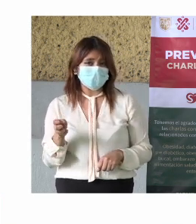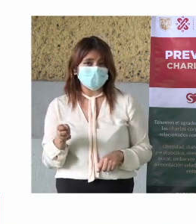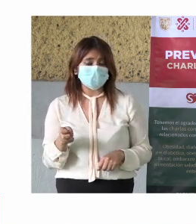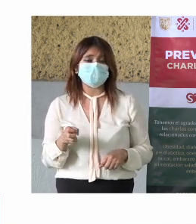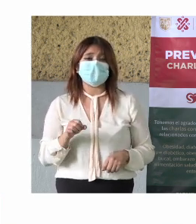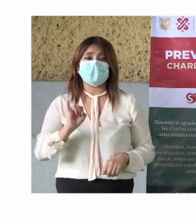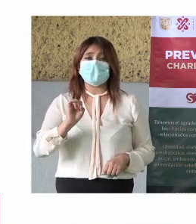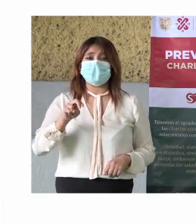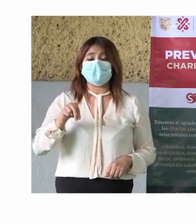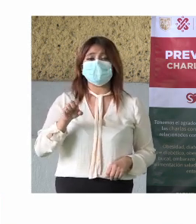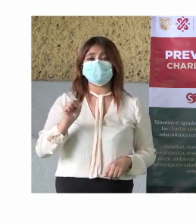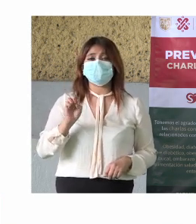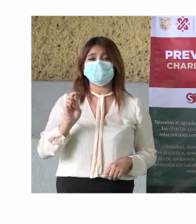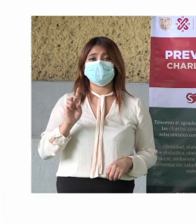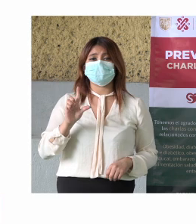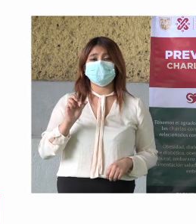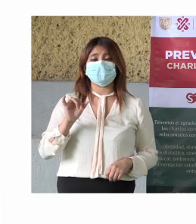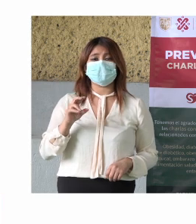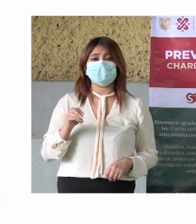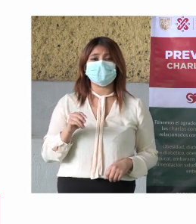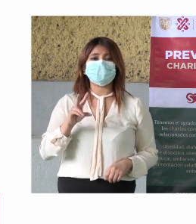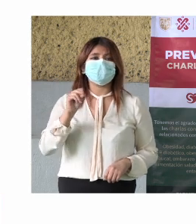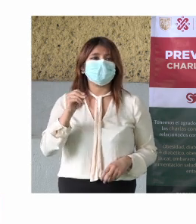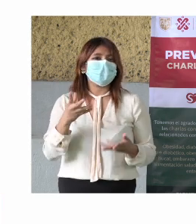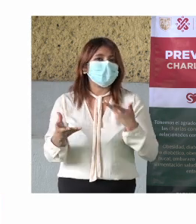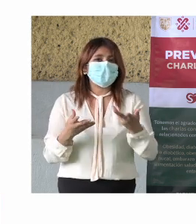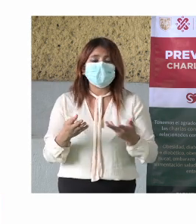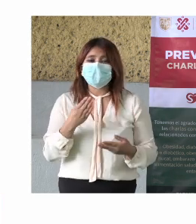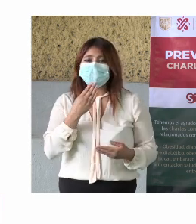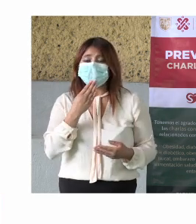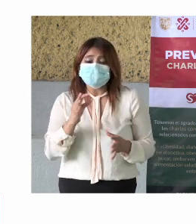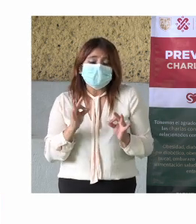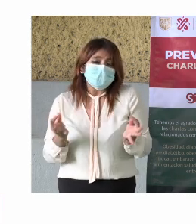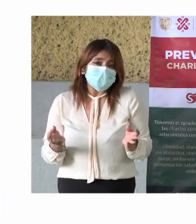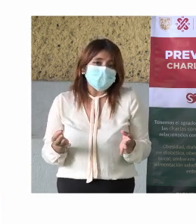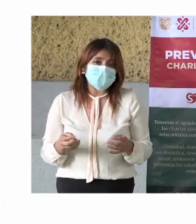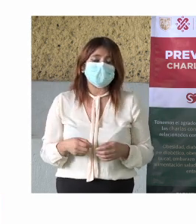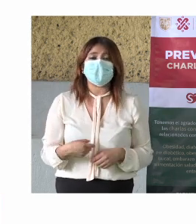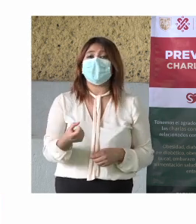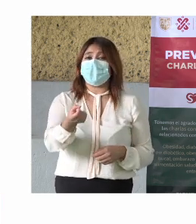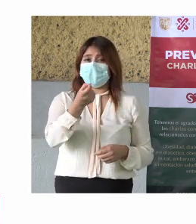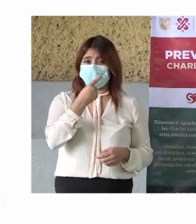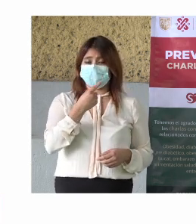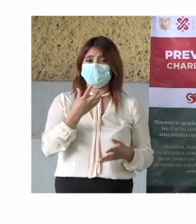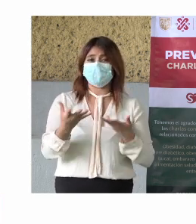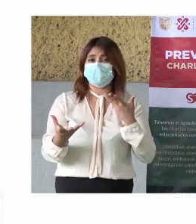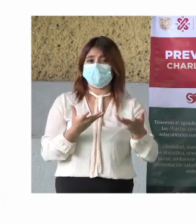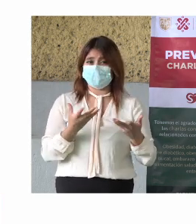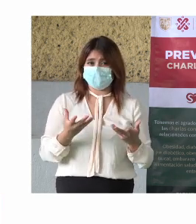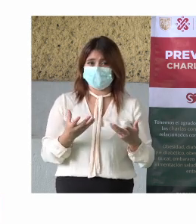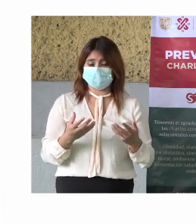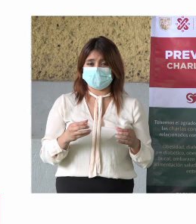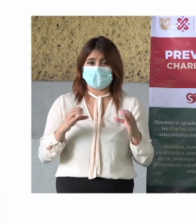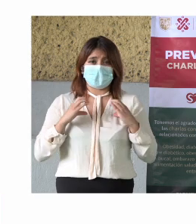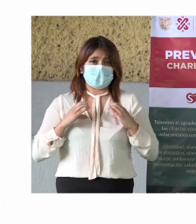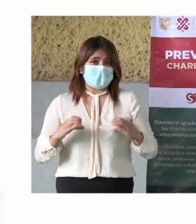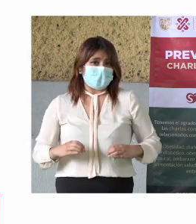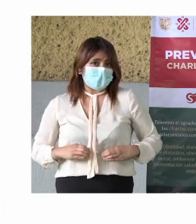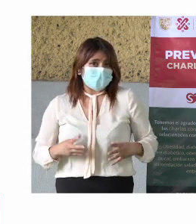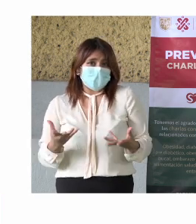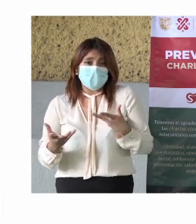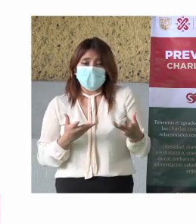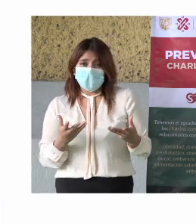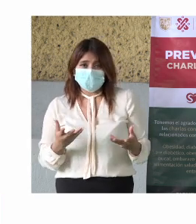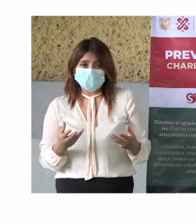no funciona de manera correcta. Y la metformina lo que va a hacer es que la propia insulina que está produciendo el paciente